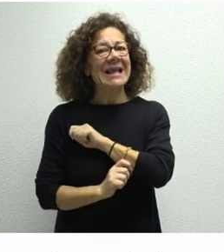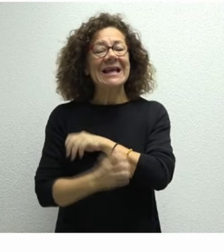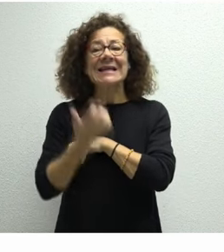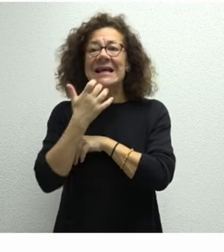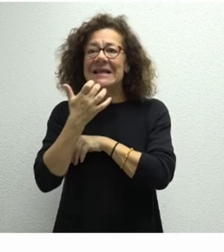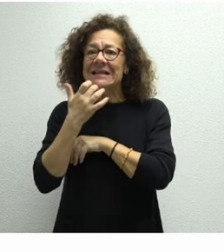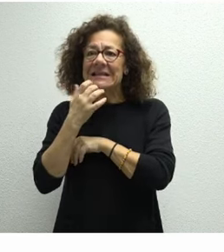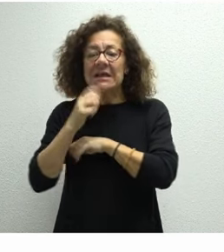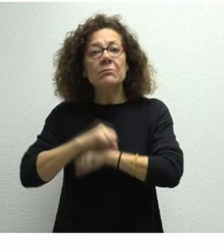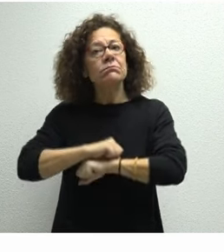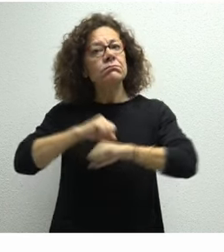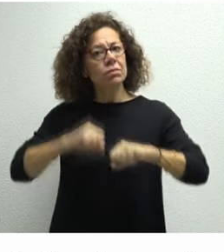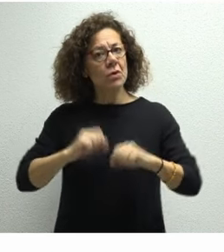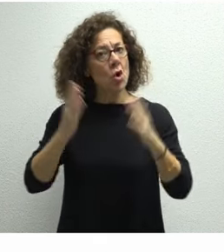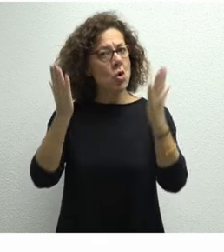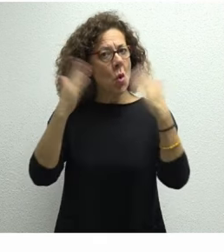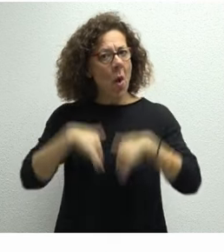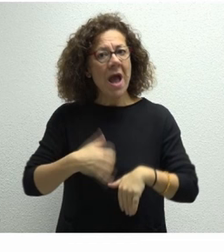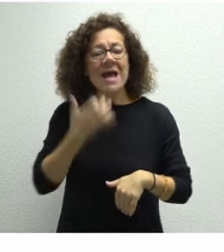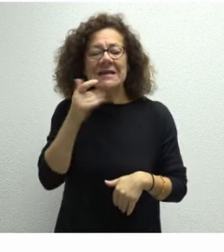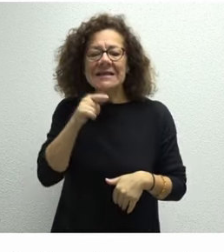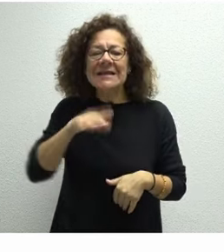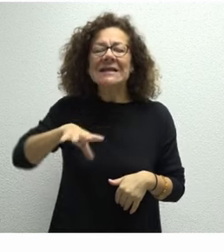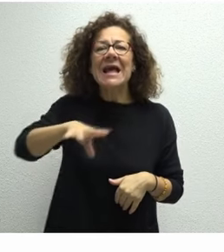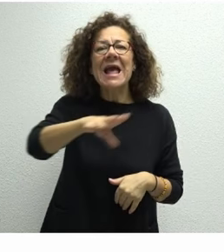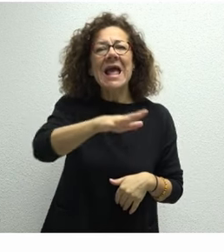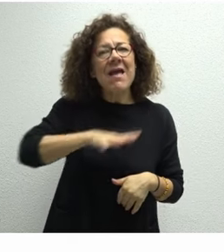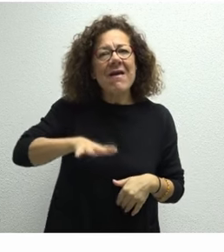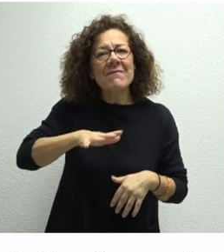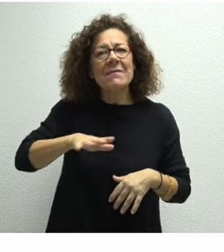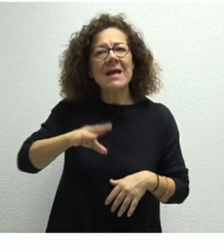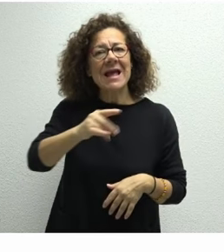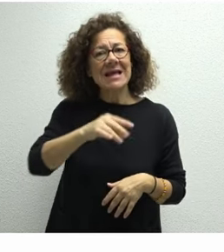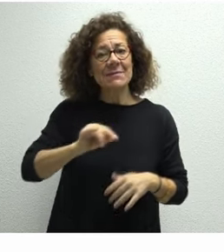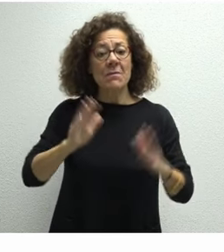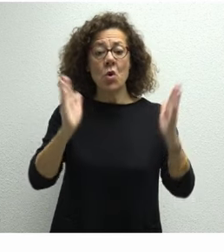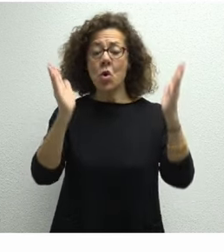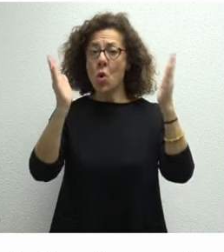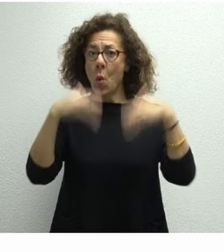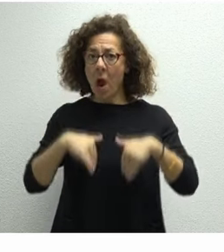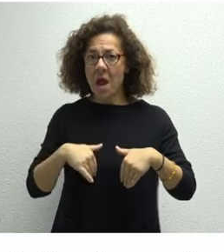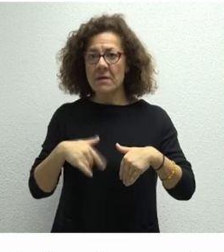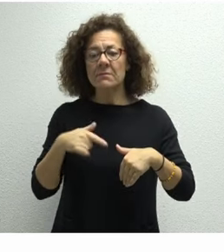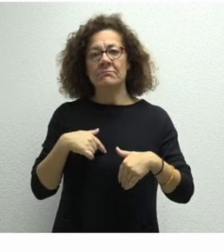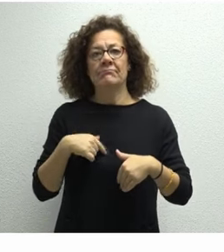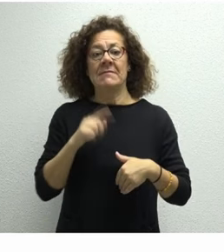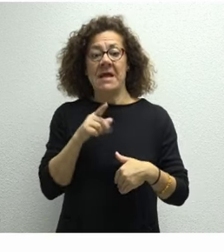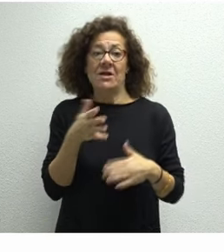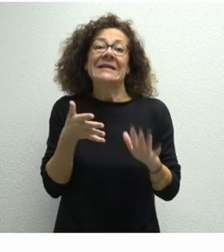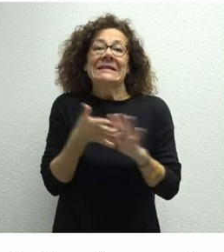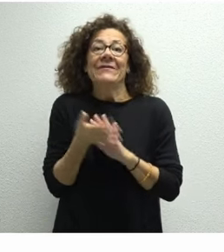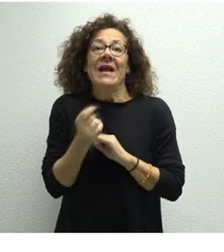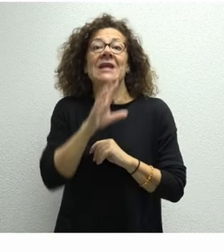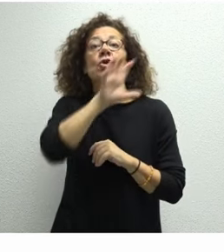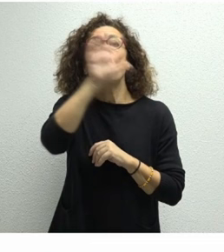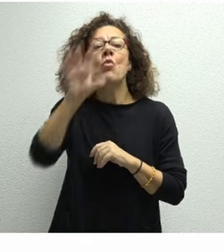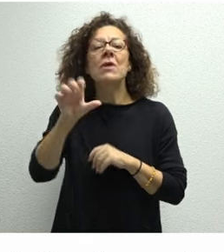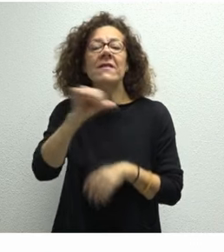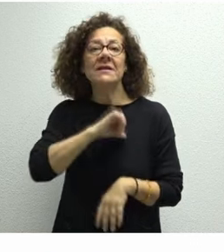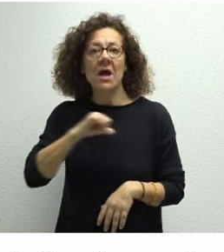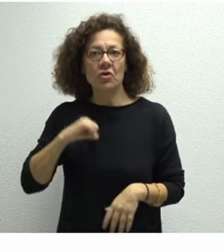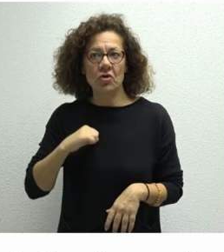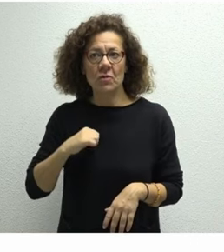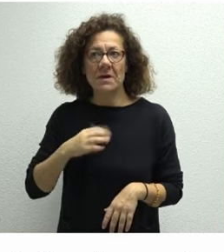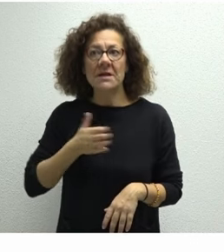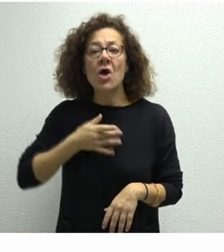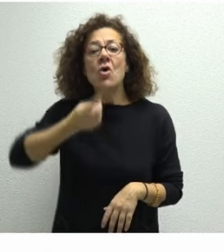tierra si no tienen ese espacio en el cual las cosas ocurren que son las comunidades autónomas en nuestro caso